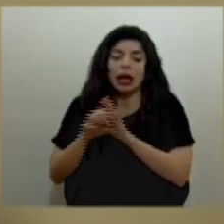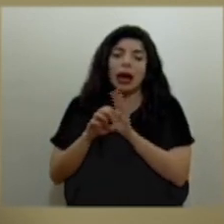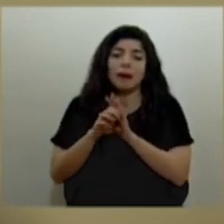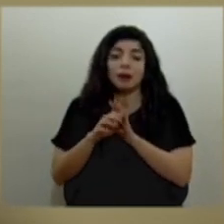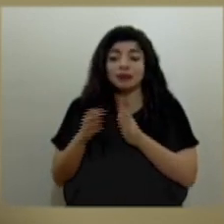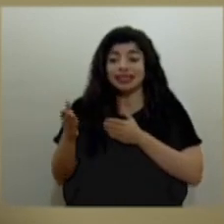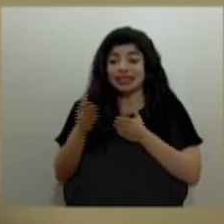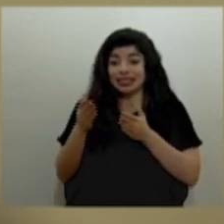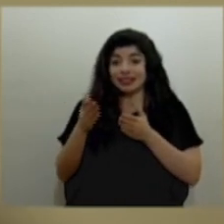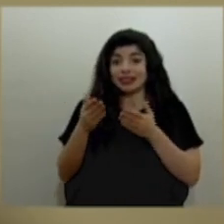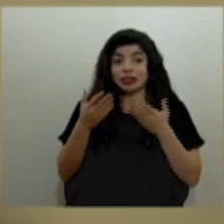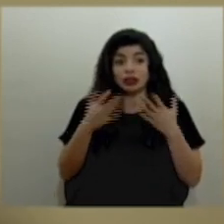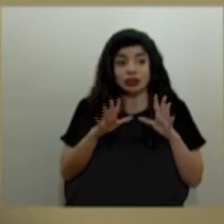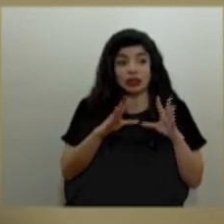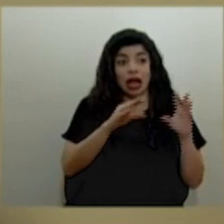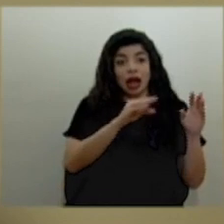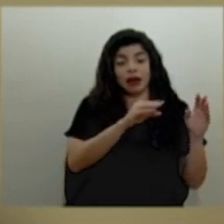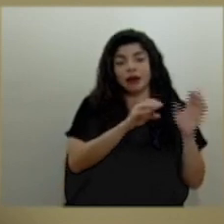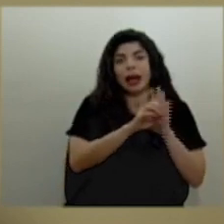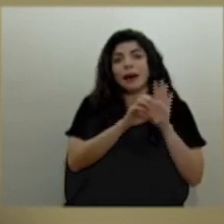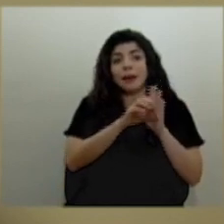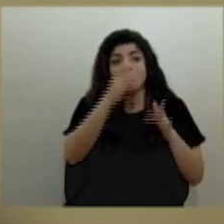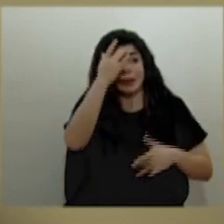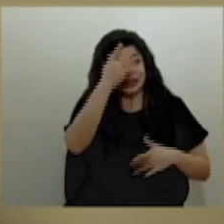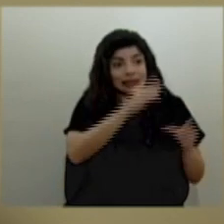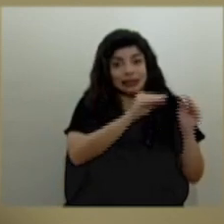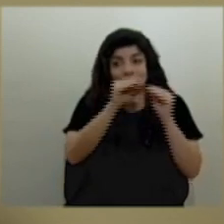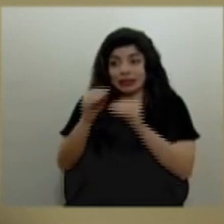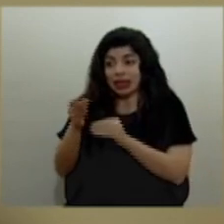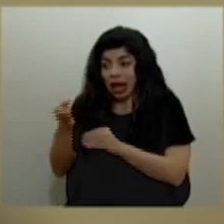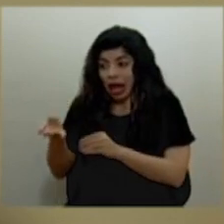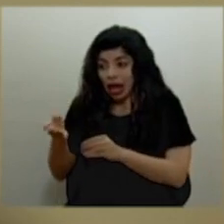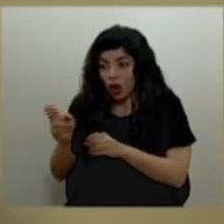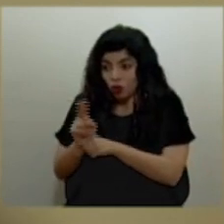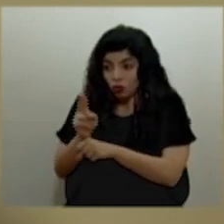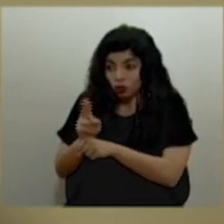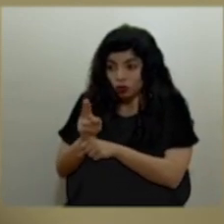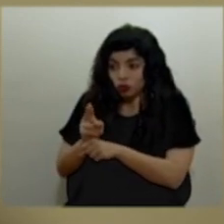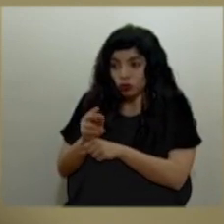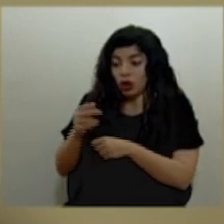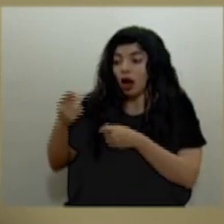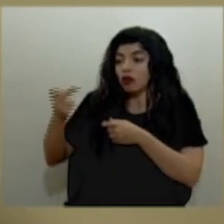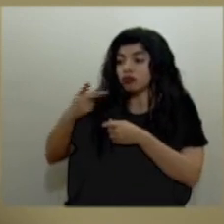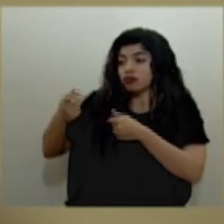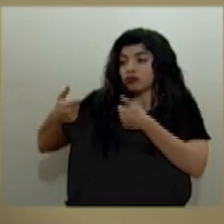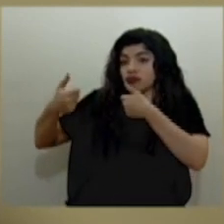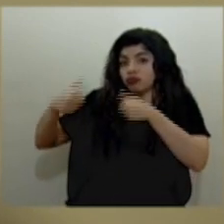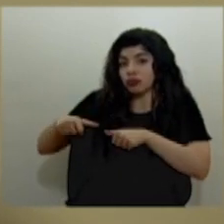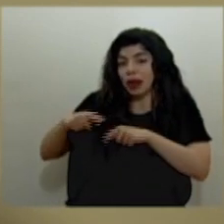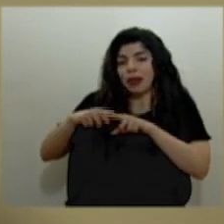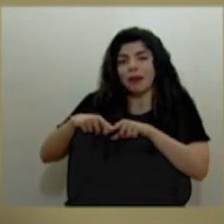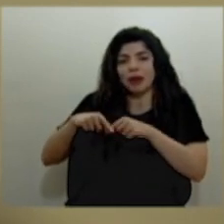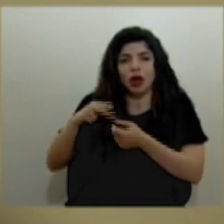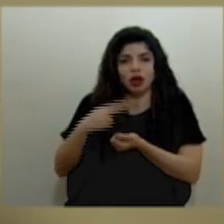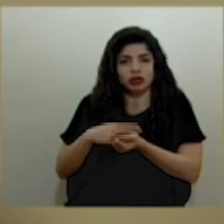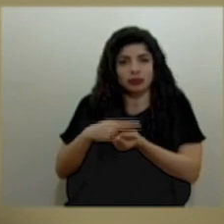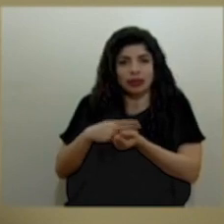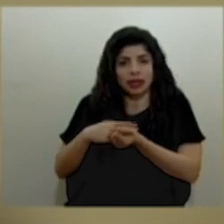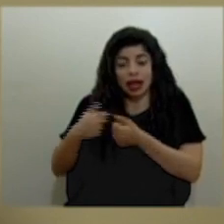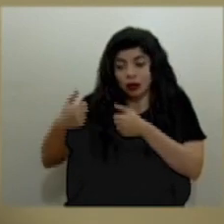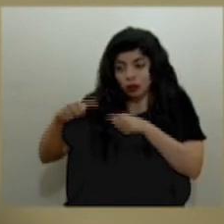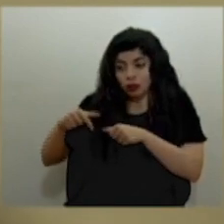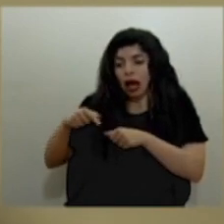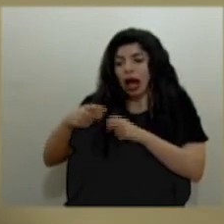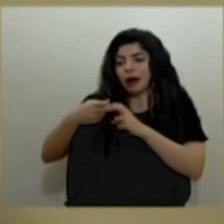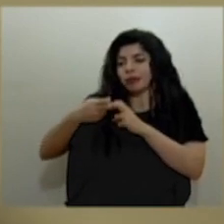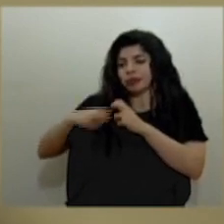los servicios sean prestados a los pacientes mediante el mecanismo que acordemos con los centros hospitalarios, se